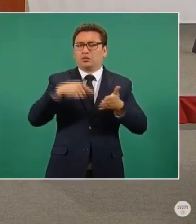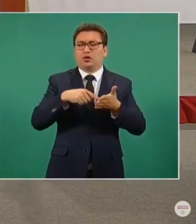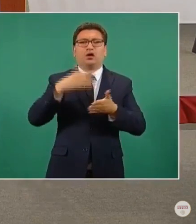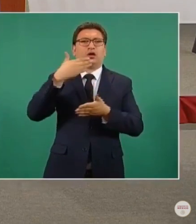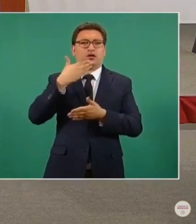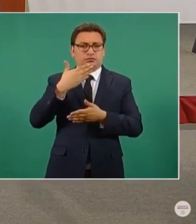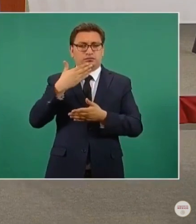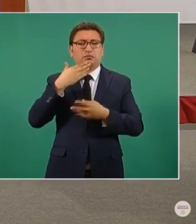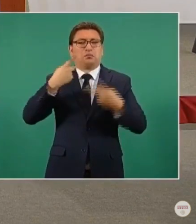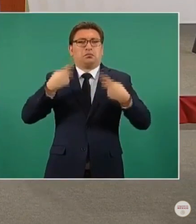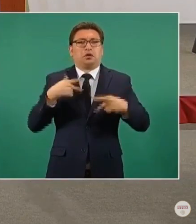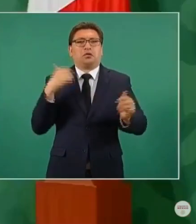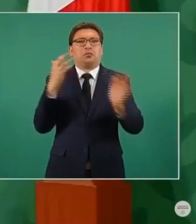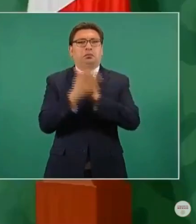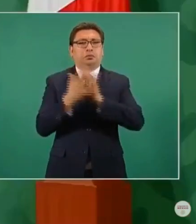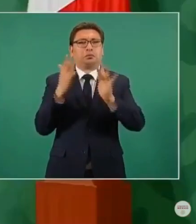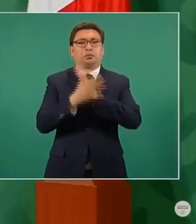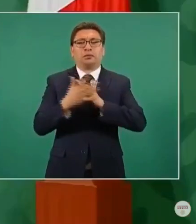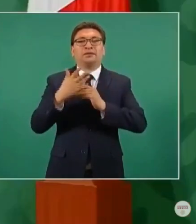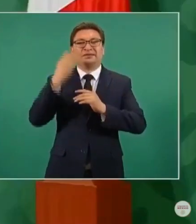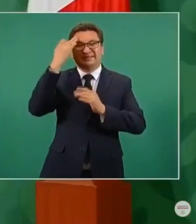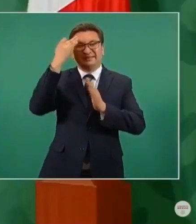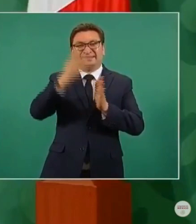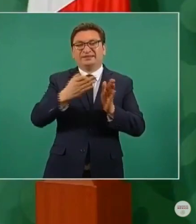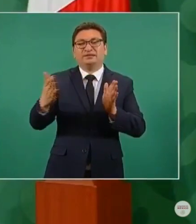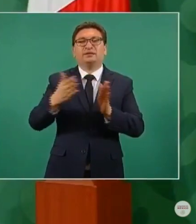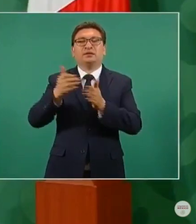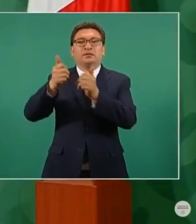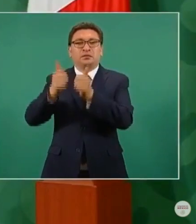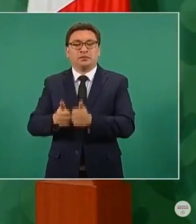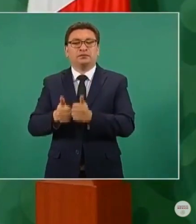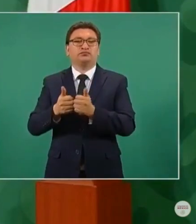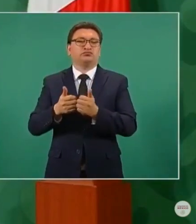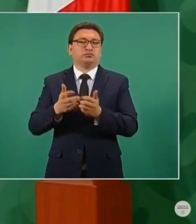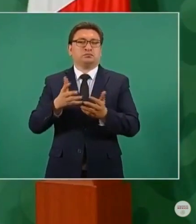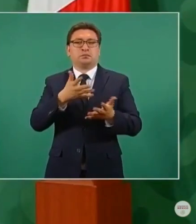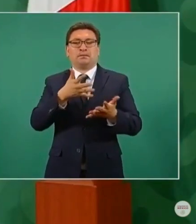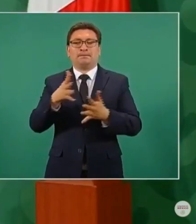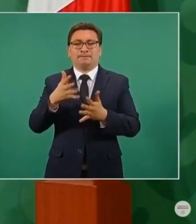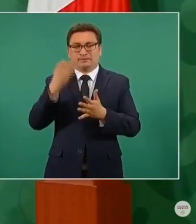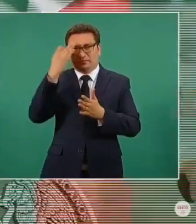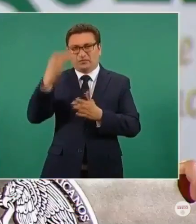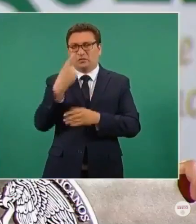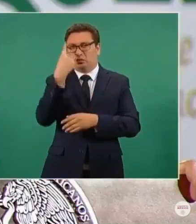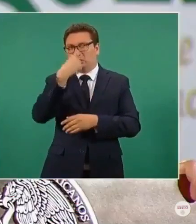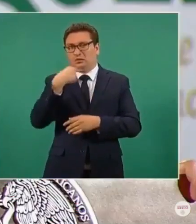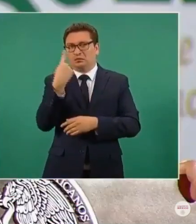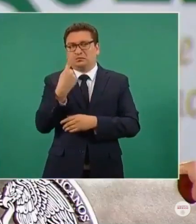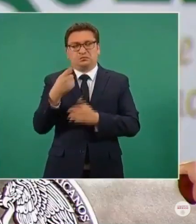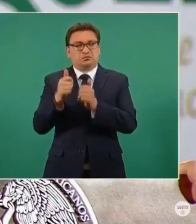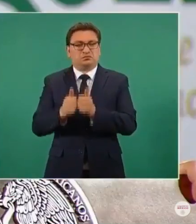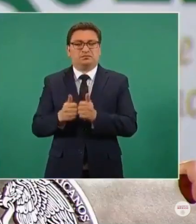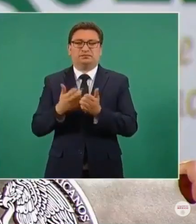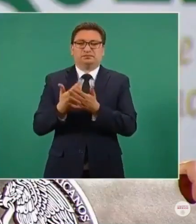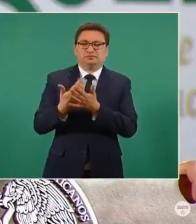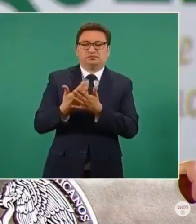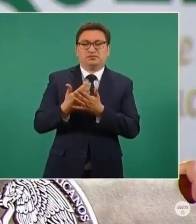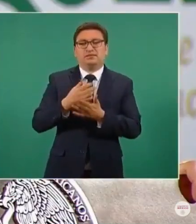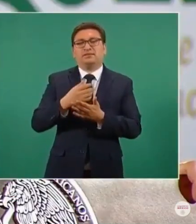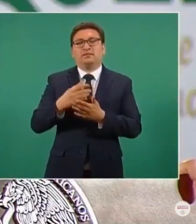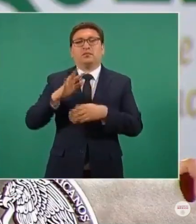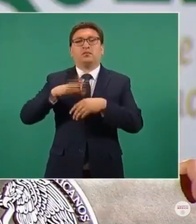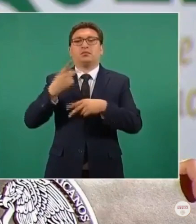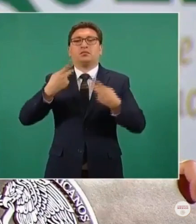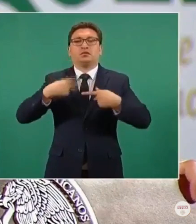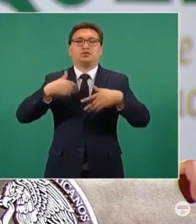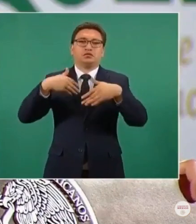son de alto flujo. El tiempo de permanencia medio es menor a 1 hora de las personas que entran